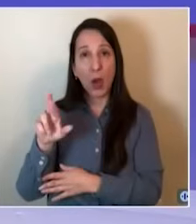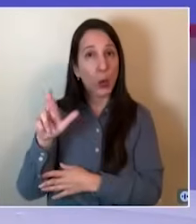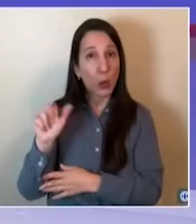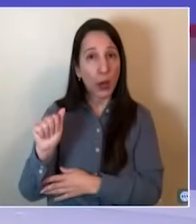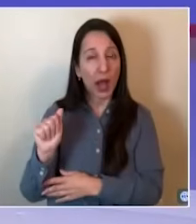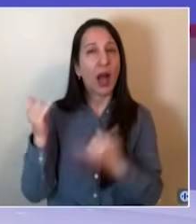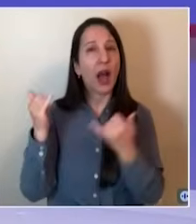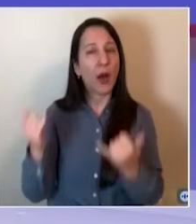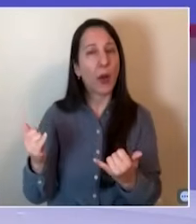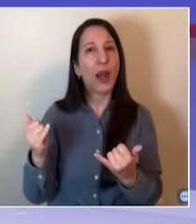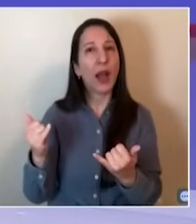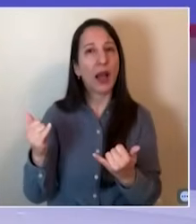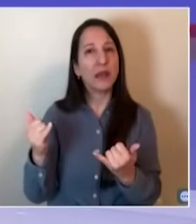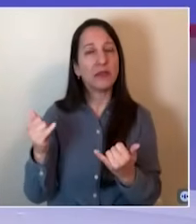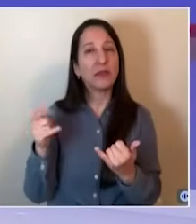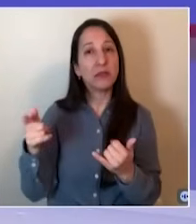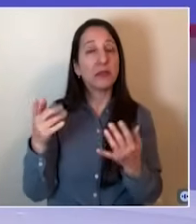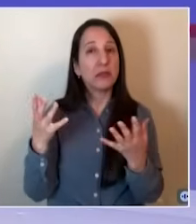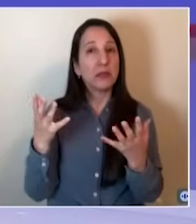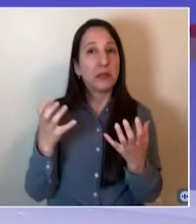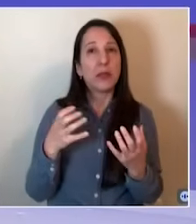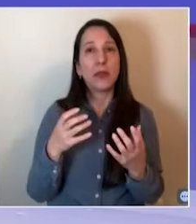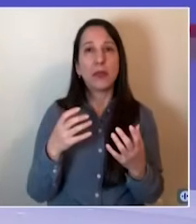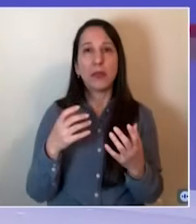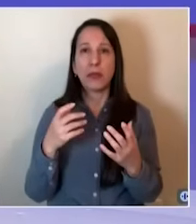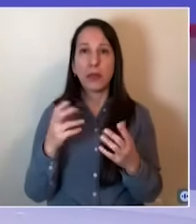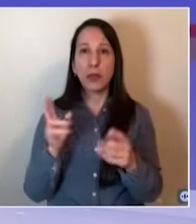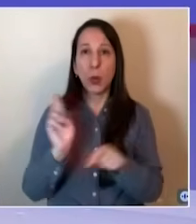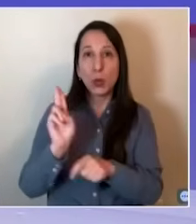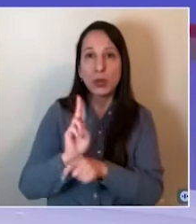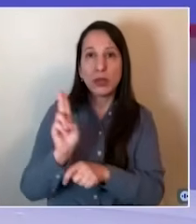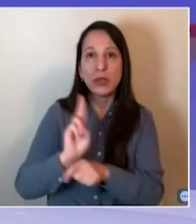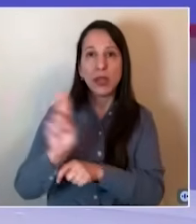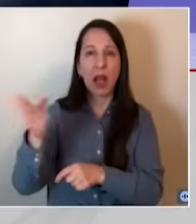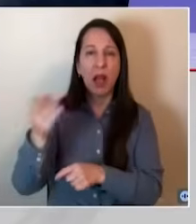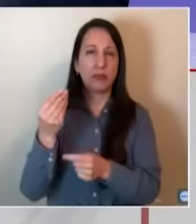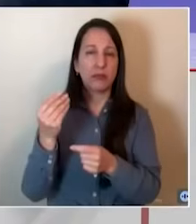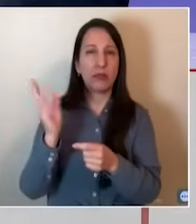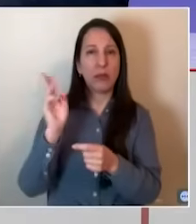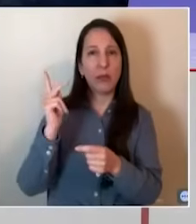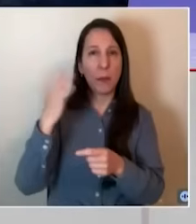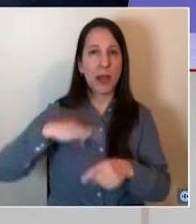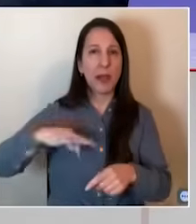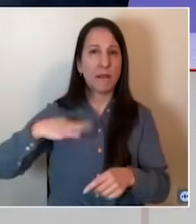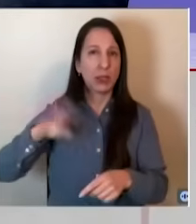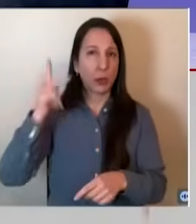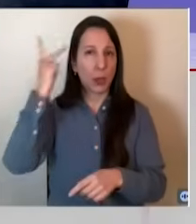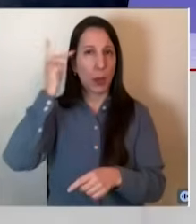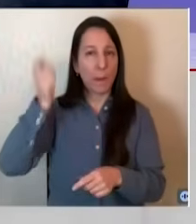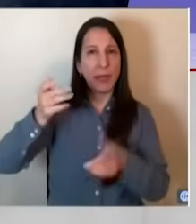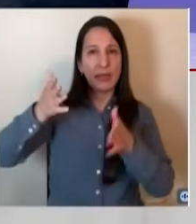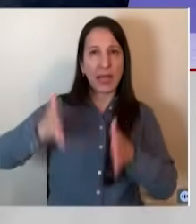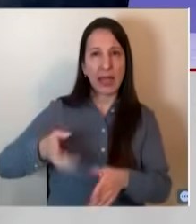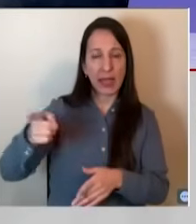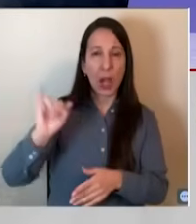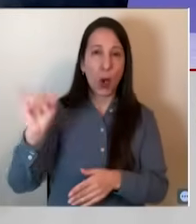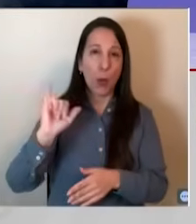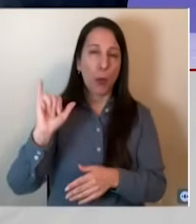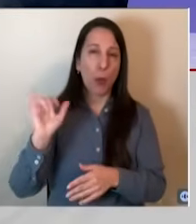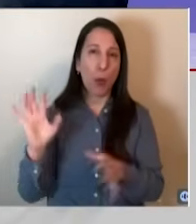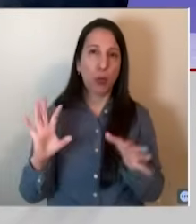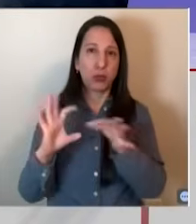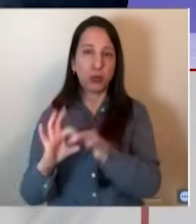apuesta por ordeñar ese capital político del presidente como principal fuente